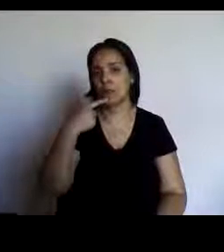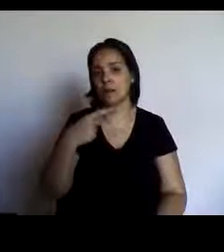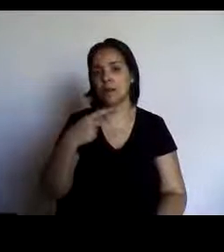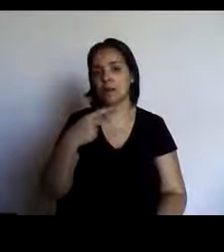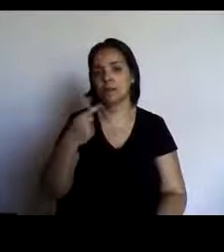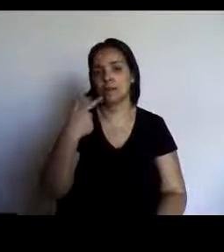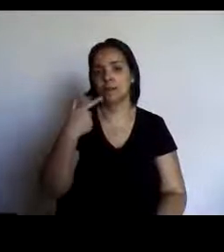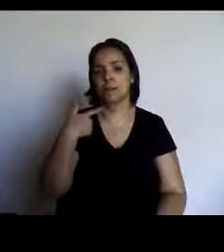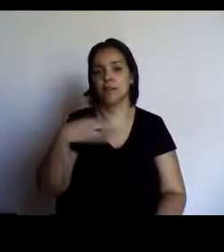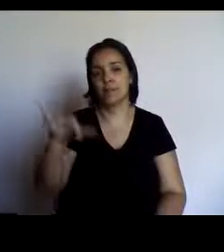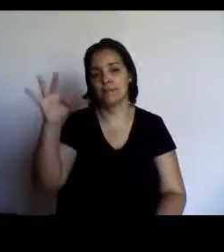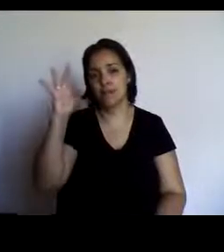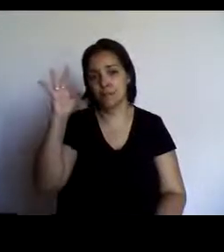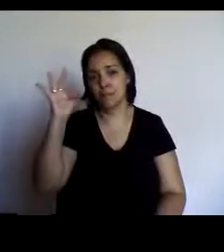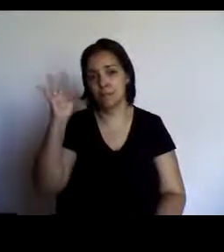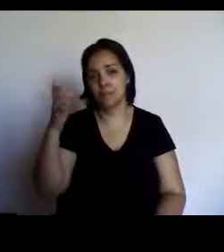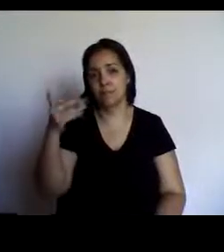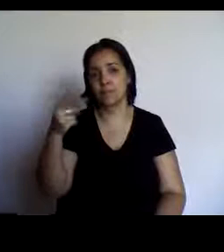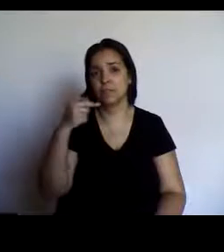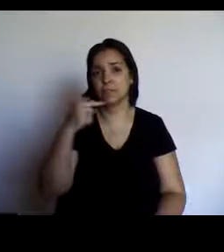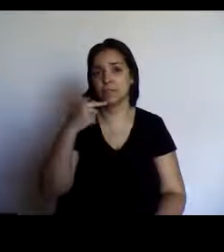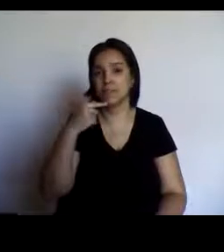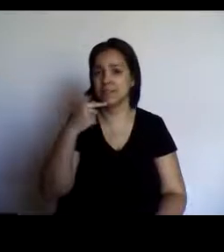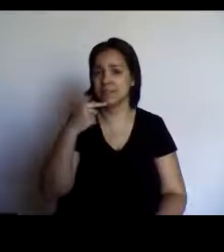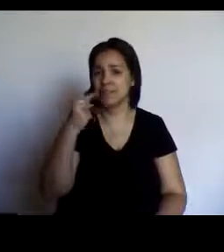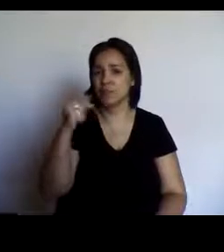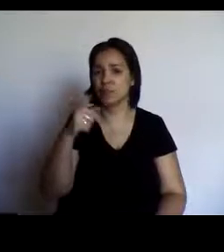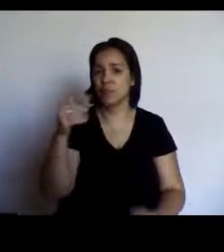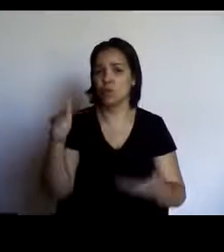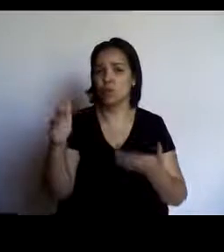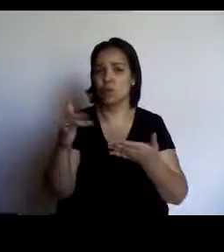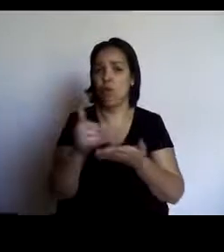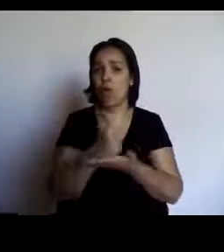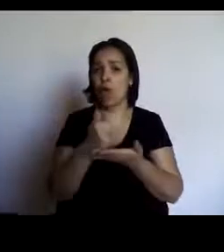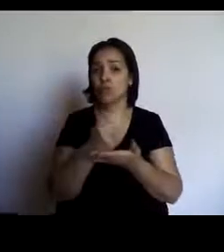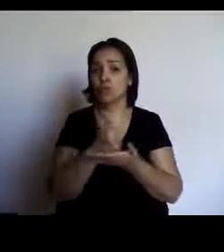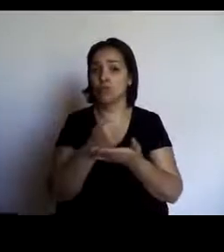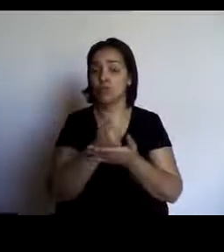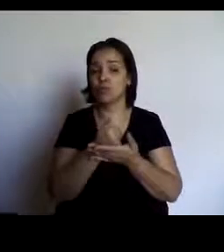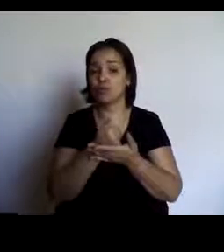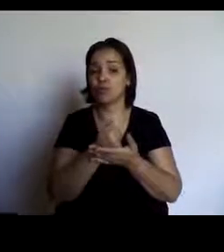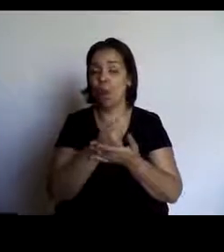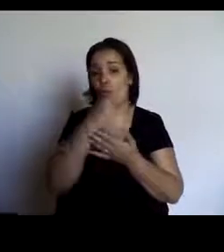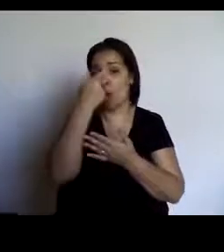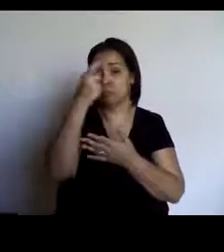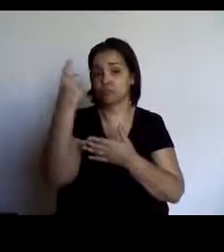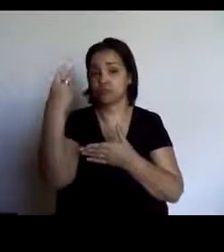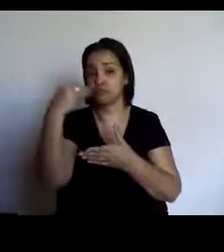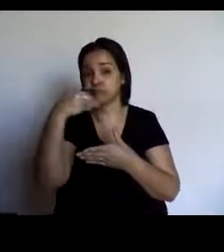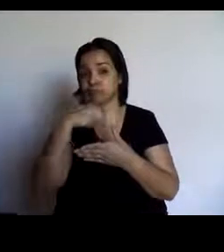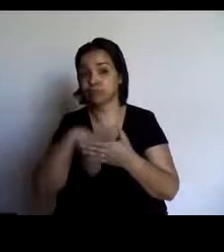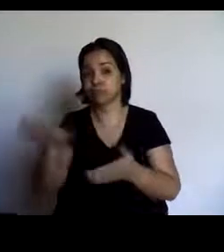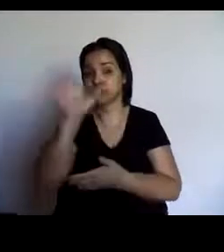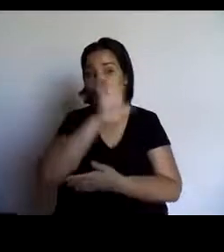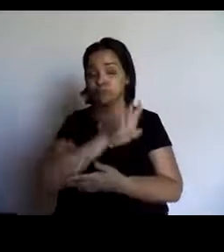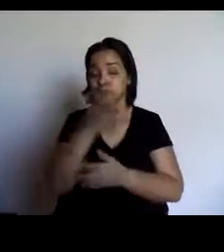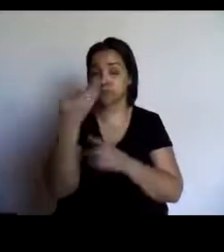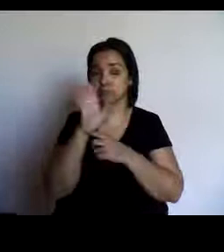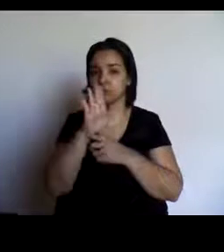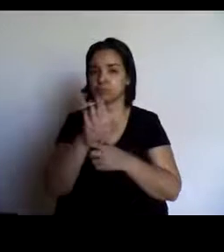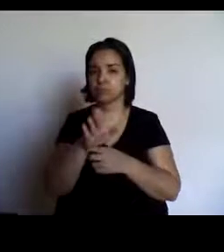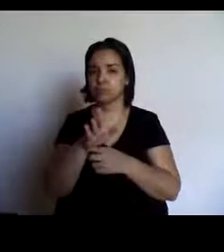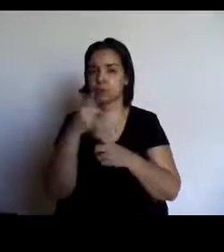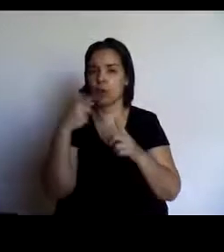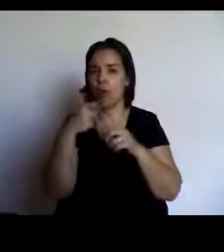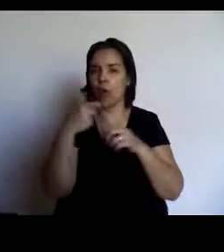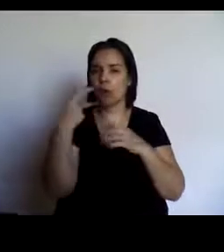la FEMPES, donde se encuentran representados todos los municipios de la región, tiene entre sus objetivos el